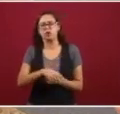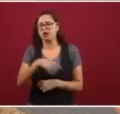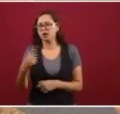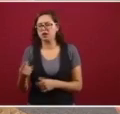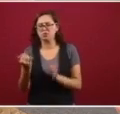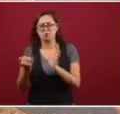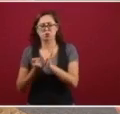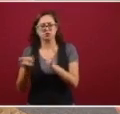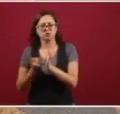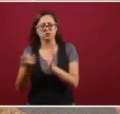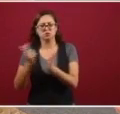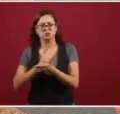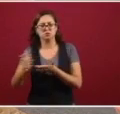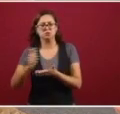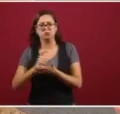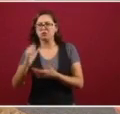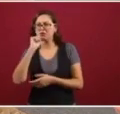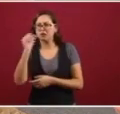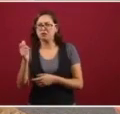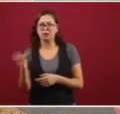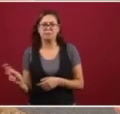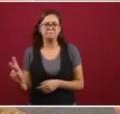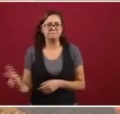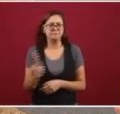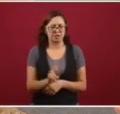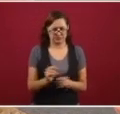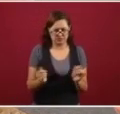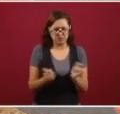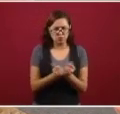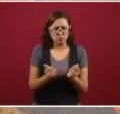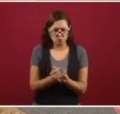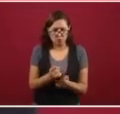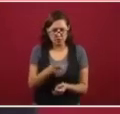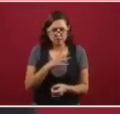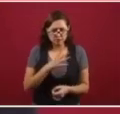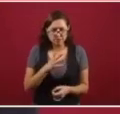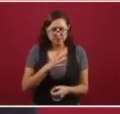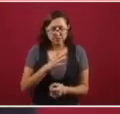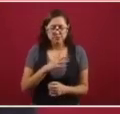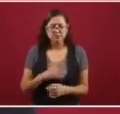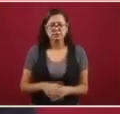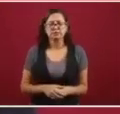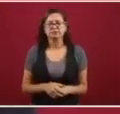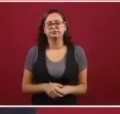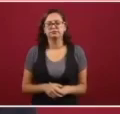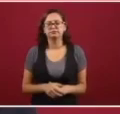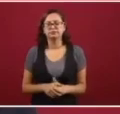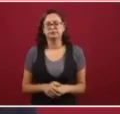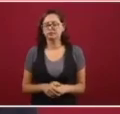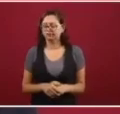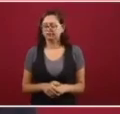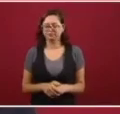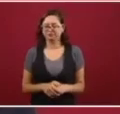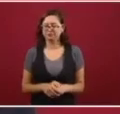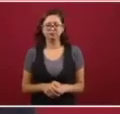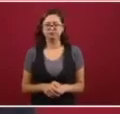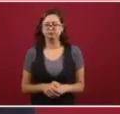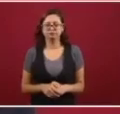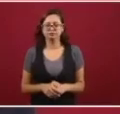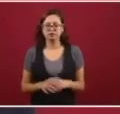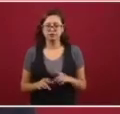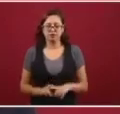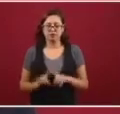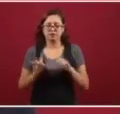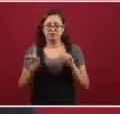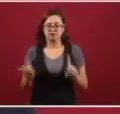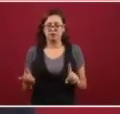condonación de impuestos? No, exactamente lo que se está viendo es la parte de lo que